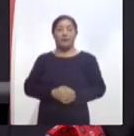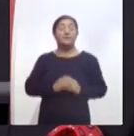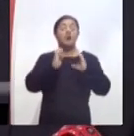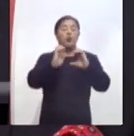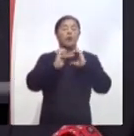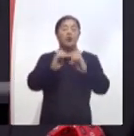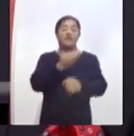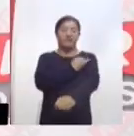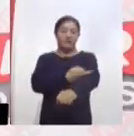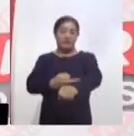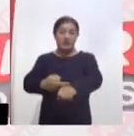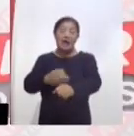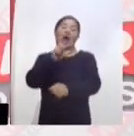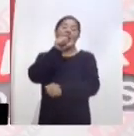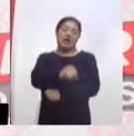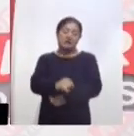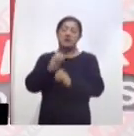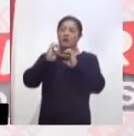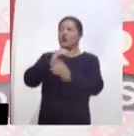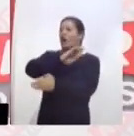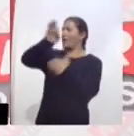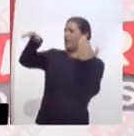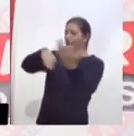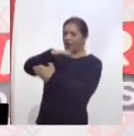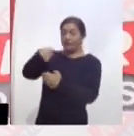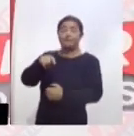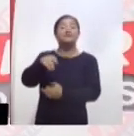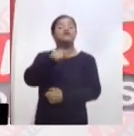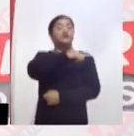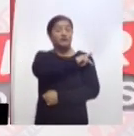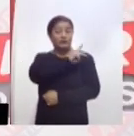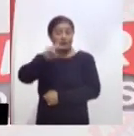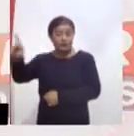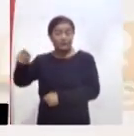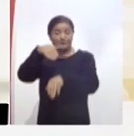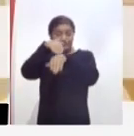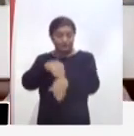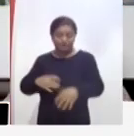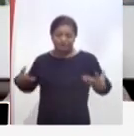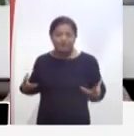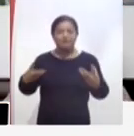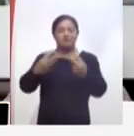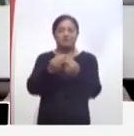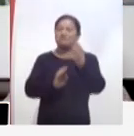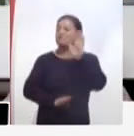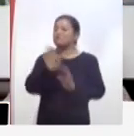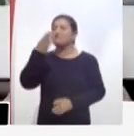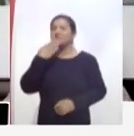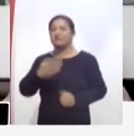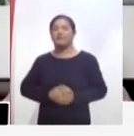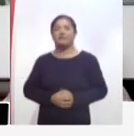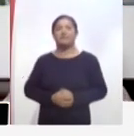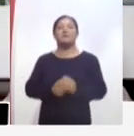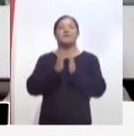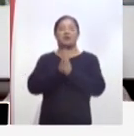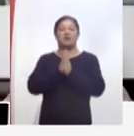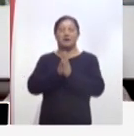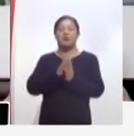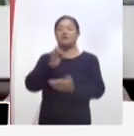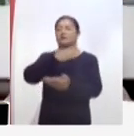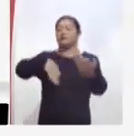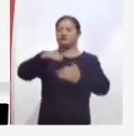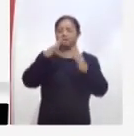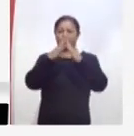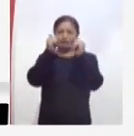y nos cuidas a todos. Verás que colaborando juntos superaremos la contingencia. Tómatelo en serio y por favor, quédate en casa.